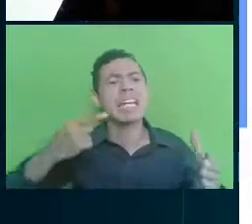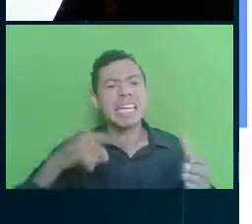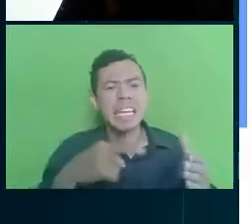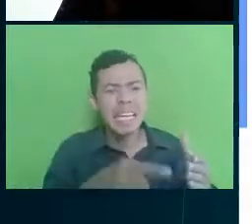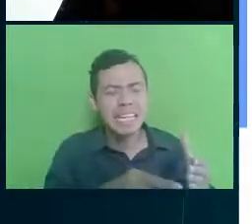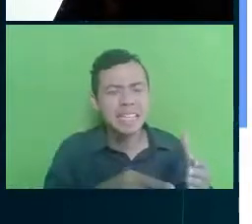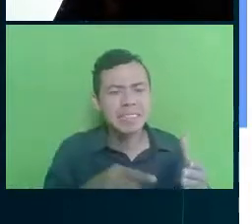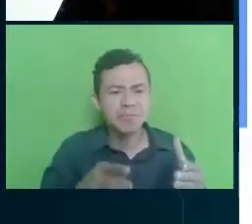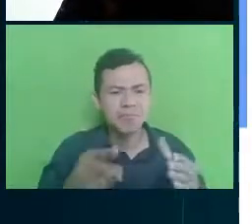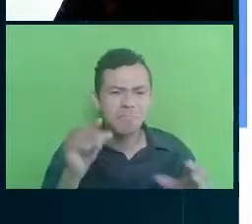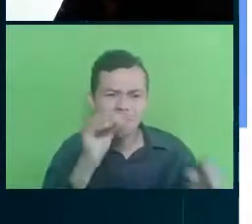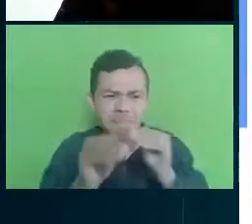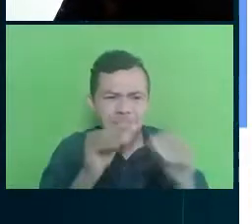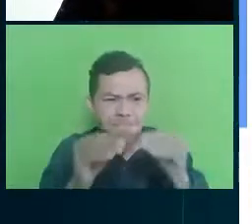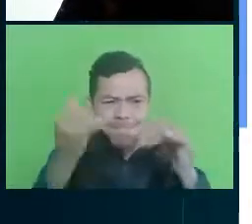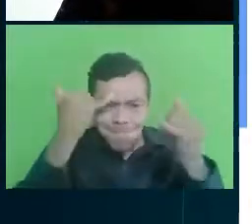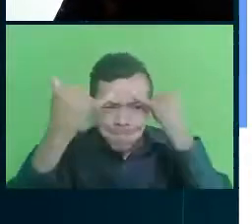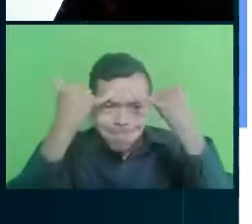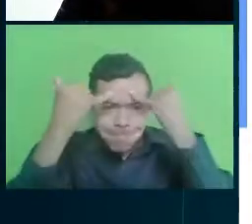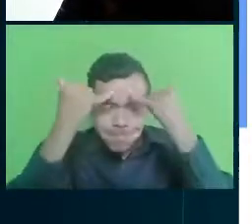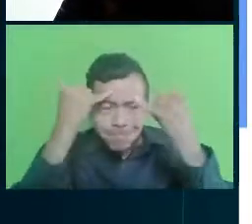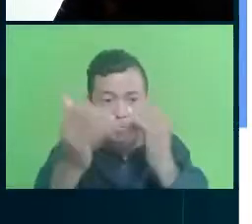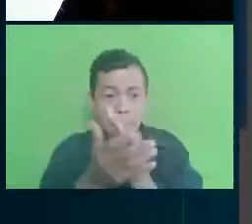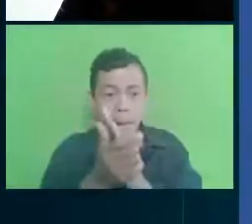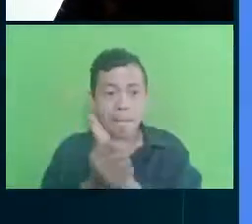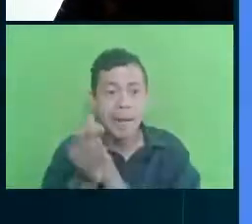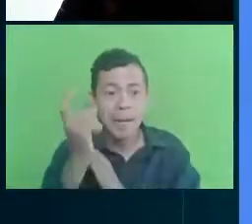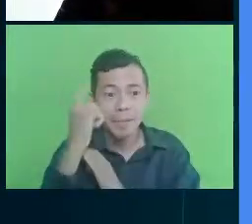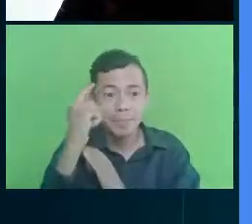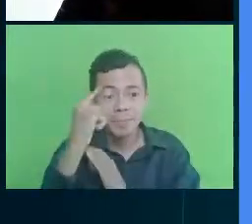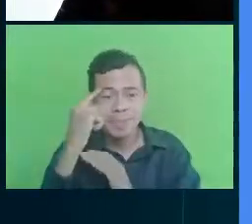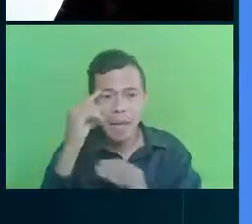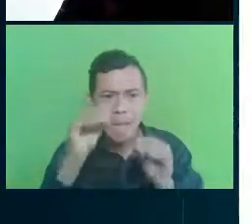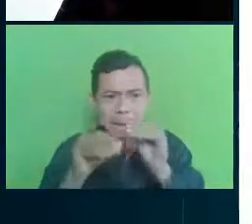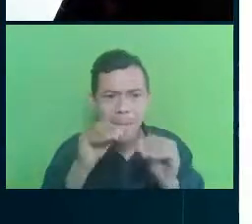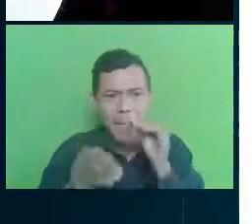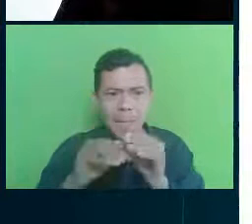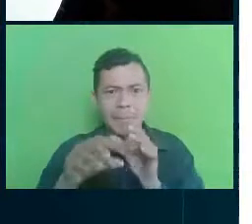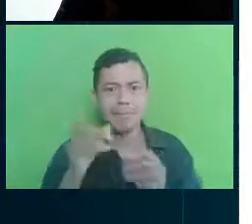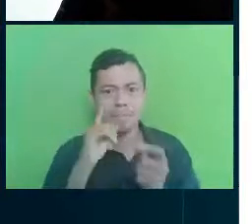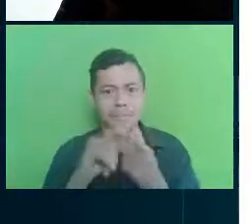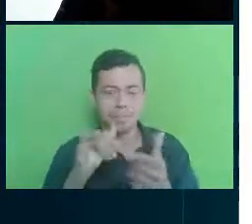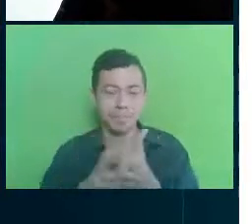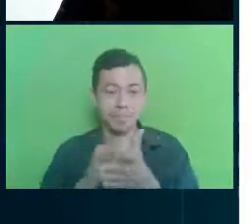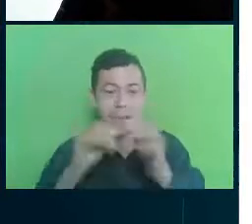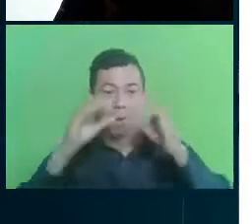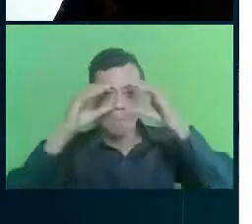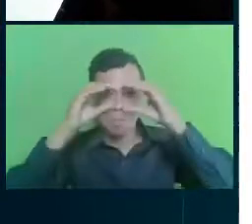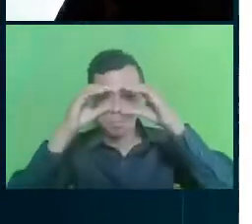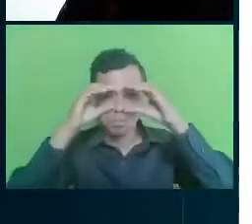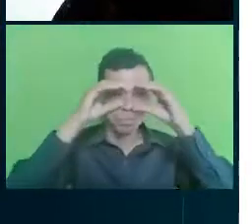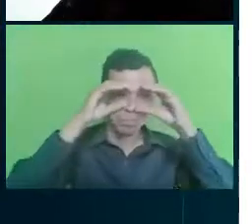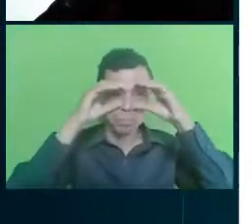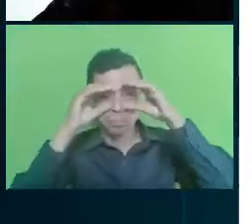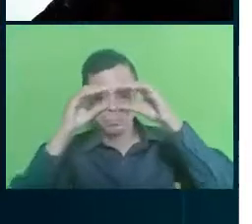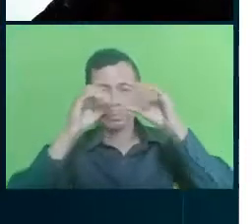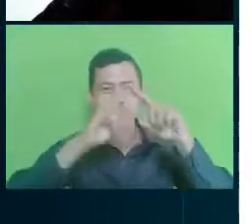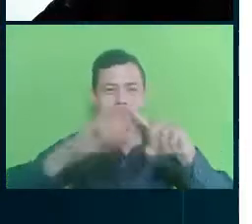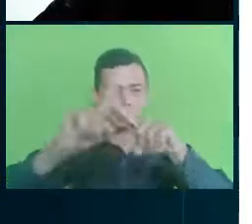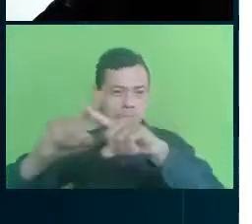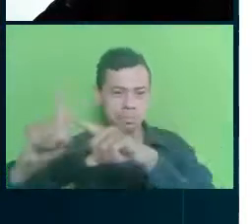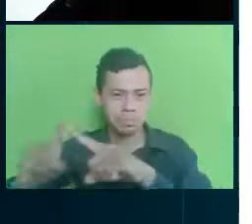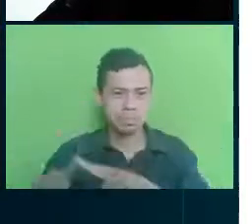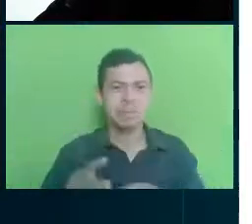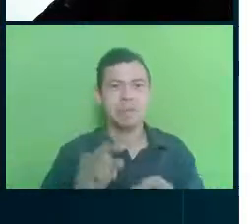artificial y cómo hemos venido trabajando inteligencia artificial dentro de Google, ¿vale? Entonces arrancamos con inteligencia artificial, un